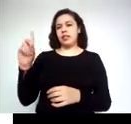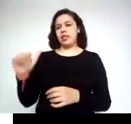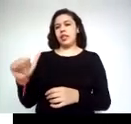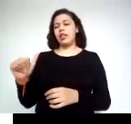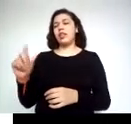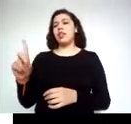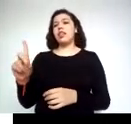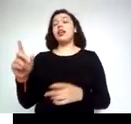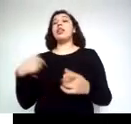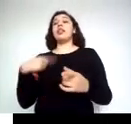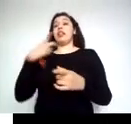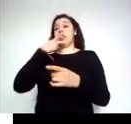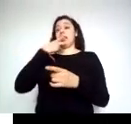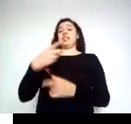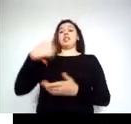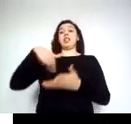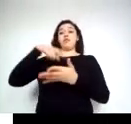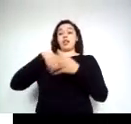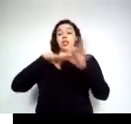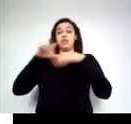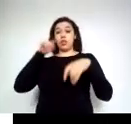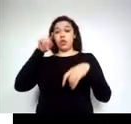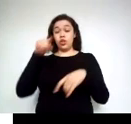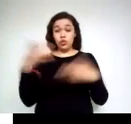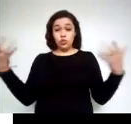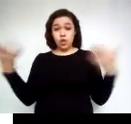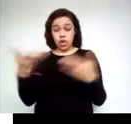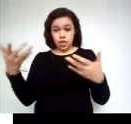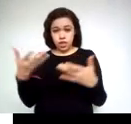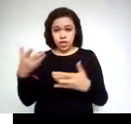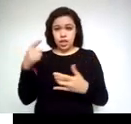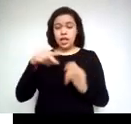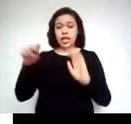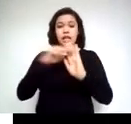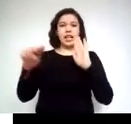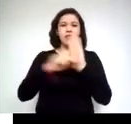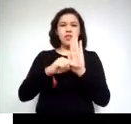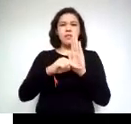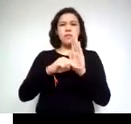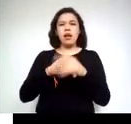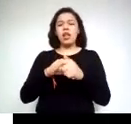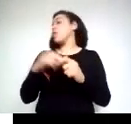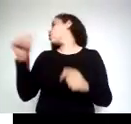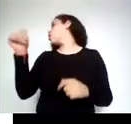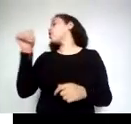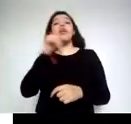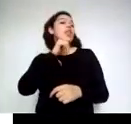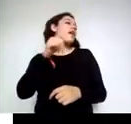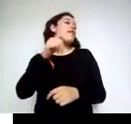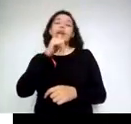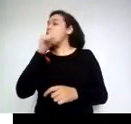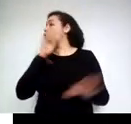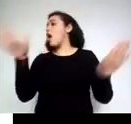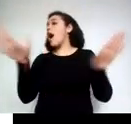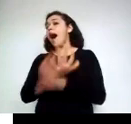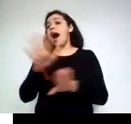que el lugar de trabajo es donde tú desempeñas tu labor y la normatividad no ha sacado hasta el momento ninguna actualización